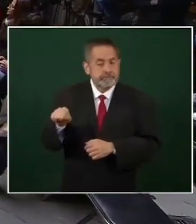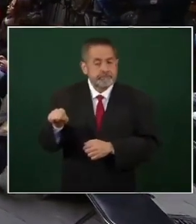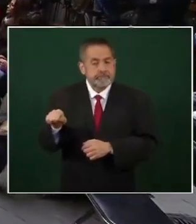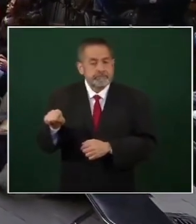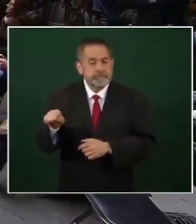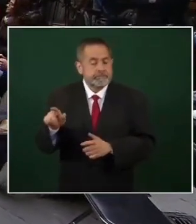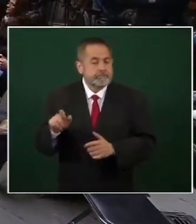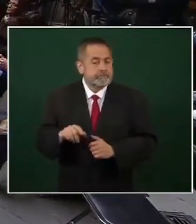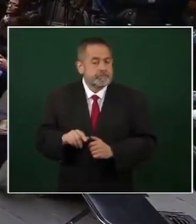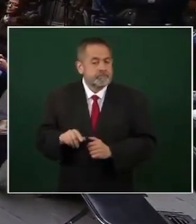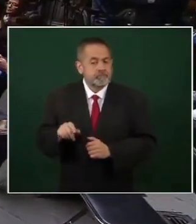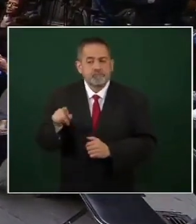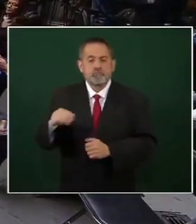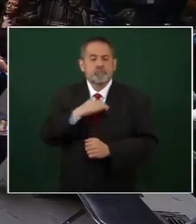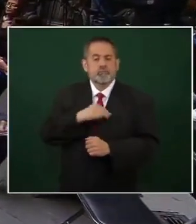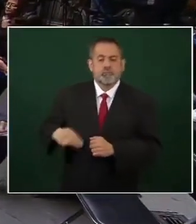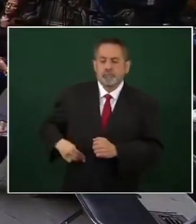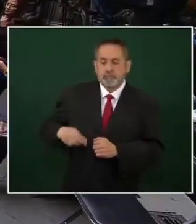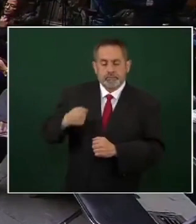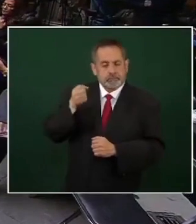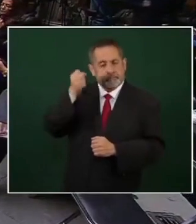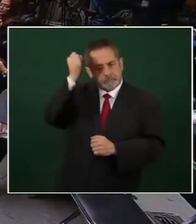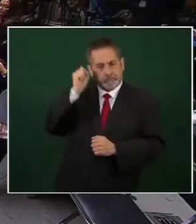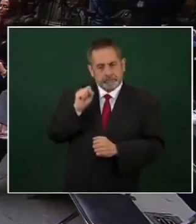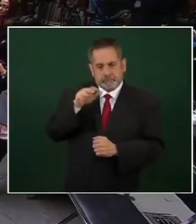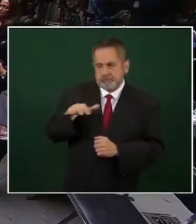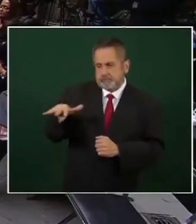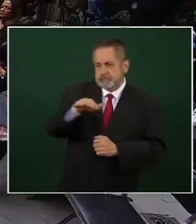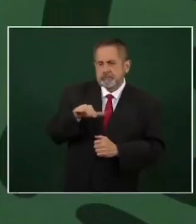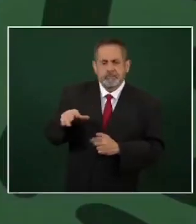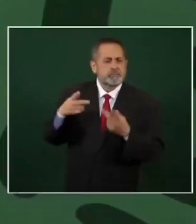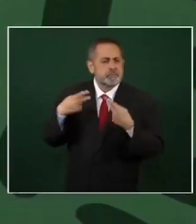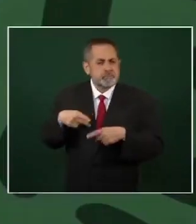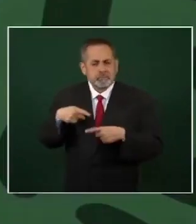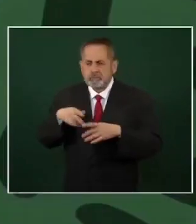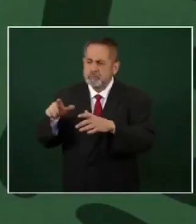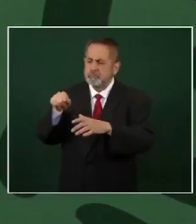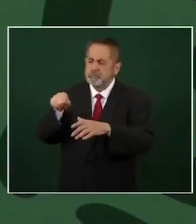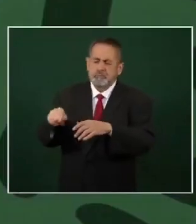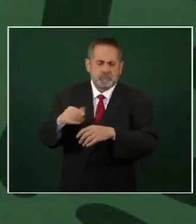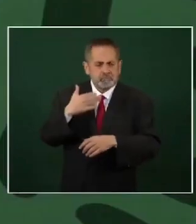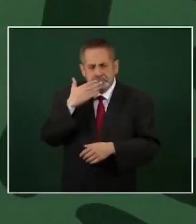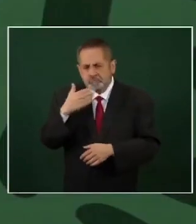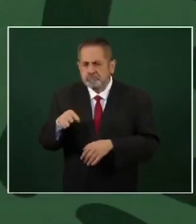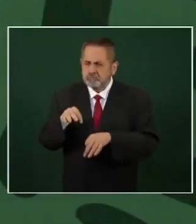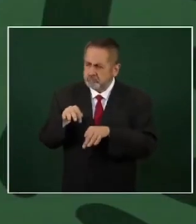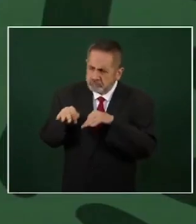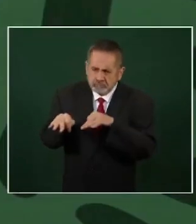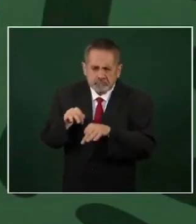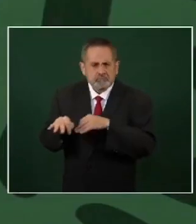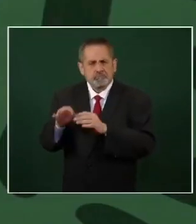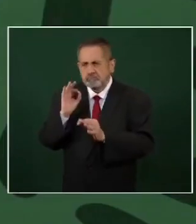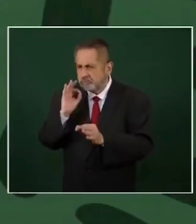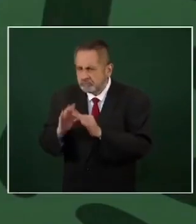que es un municipio de Sinaloa con gente muy trabajadora,